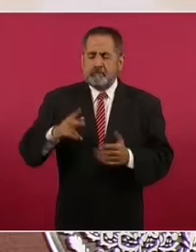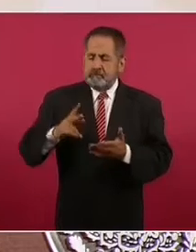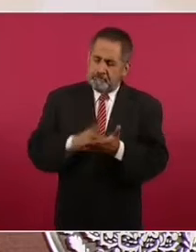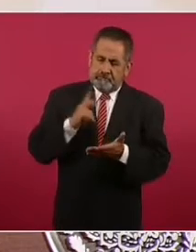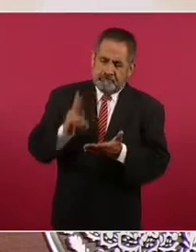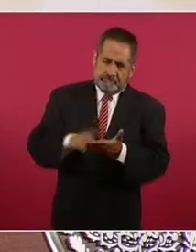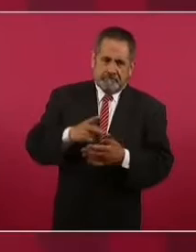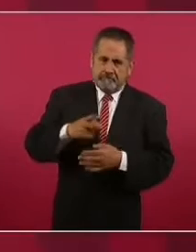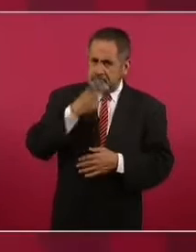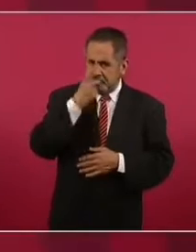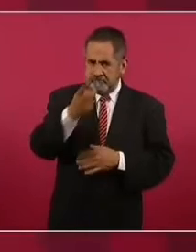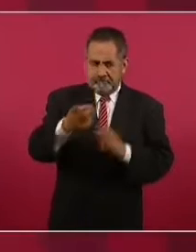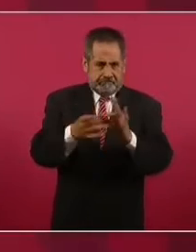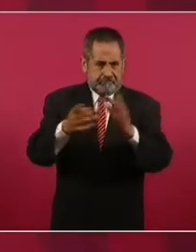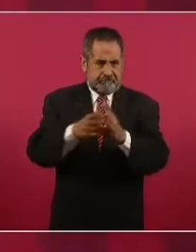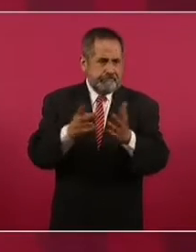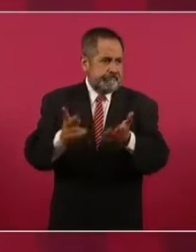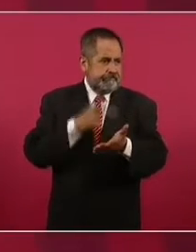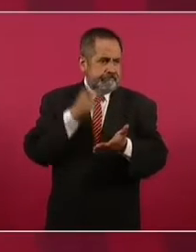Y esto lo he dicho